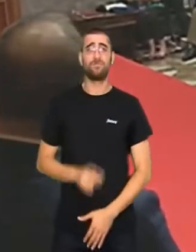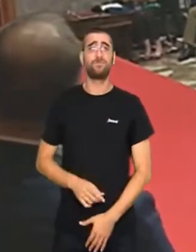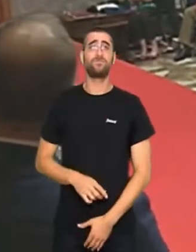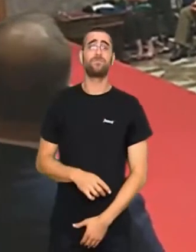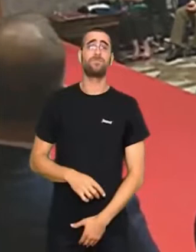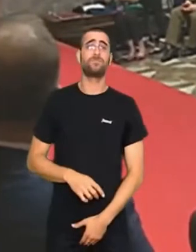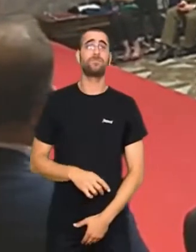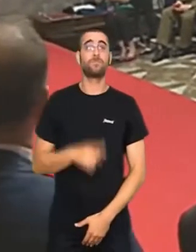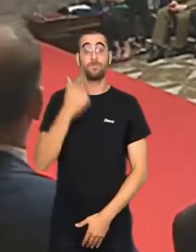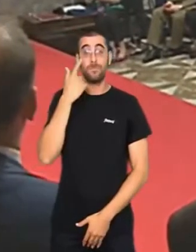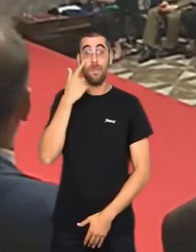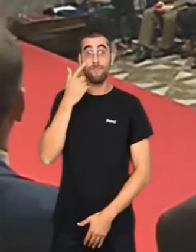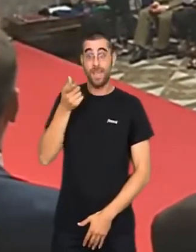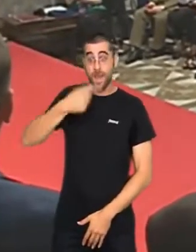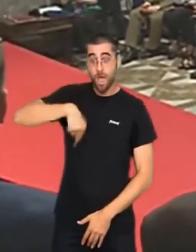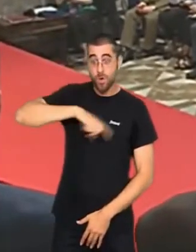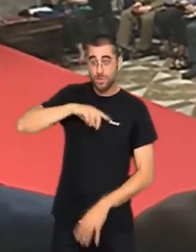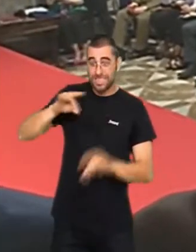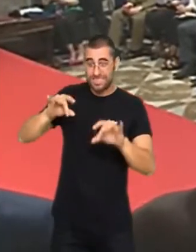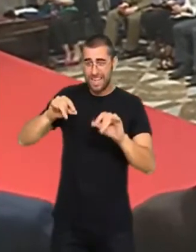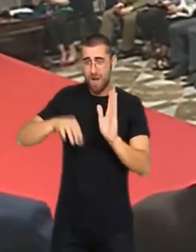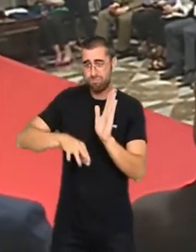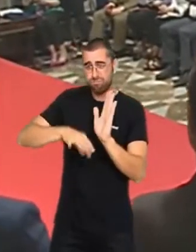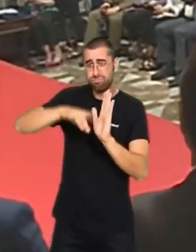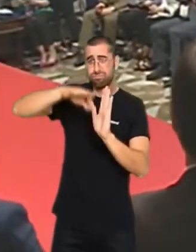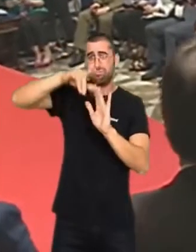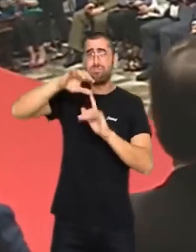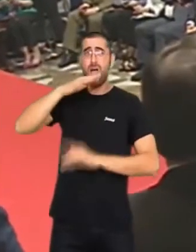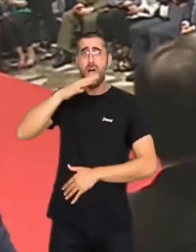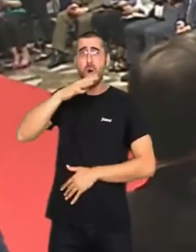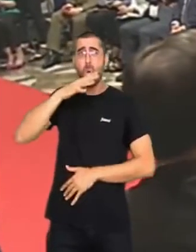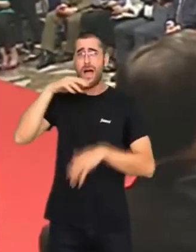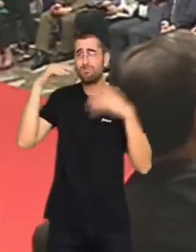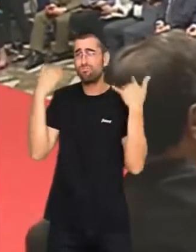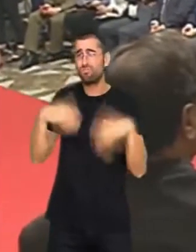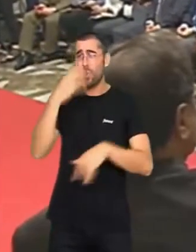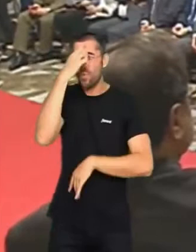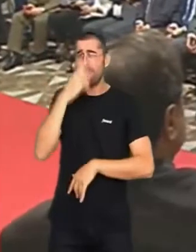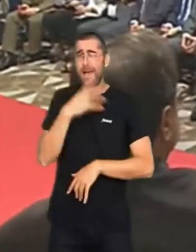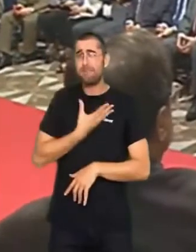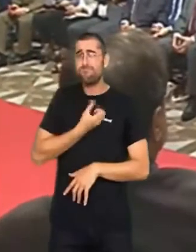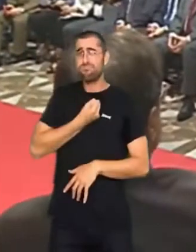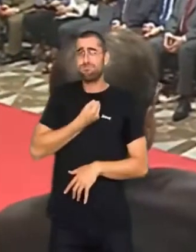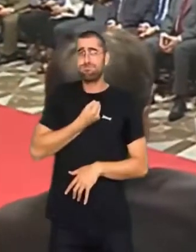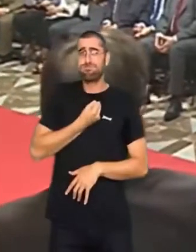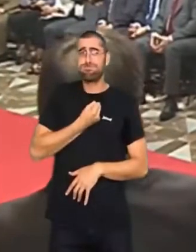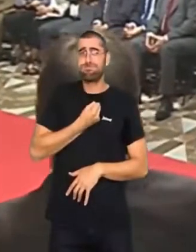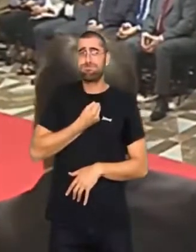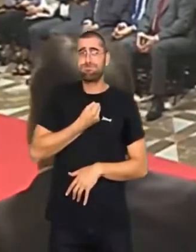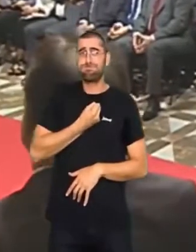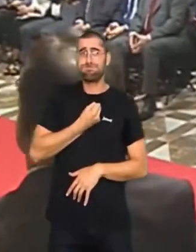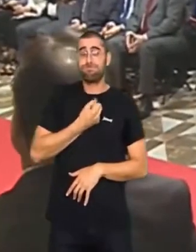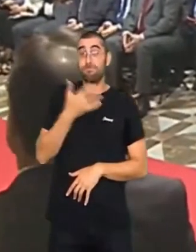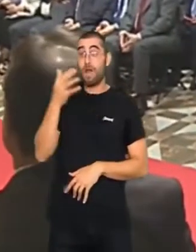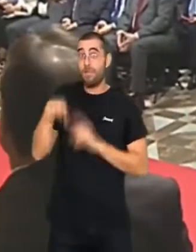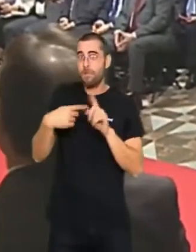Contemplar nuestra tierra anegada por el agua durante varios días ha sido una imagen tan sobrecogedora como las muestras